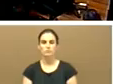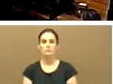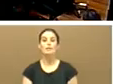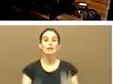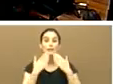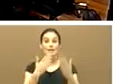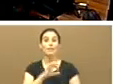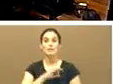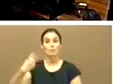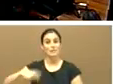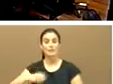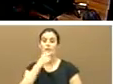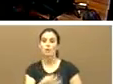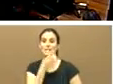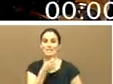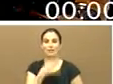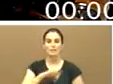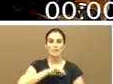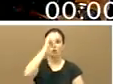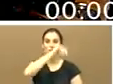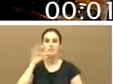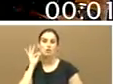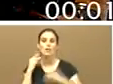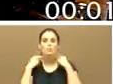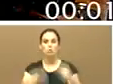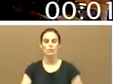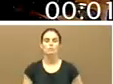Gracias, presidente. Buenas tardes, señoras y señores diputados.